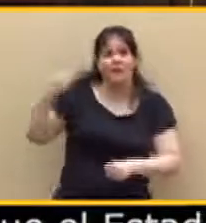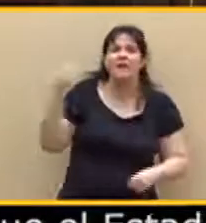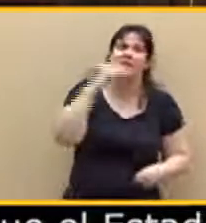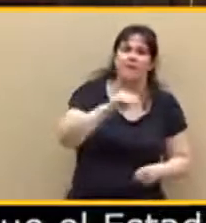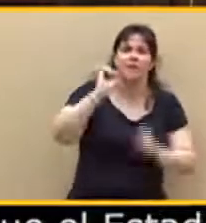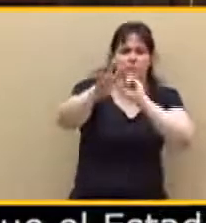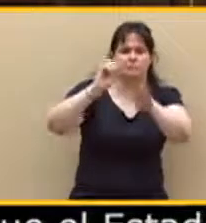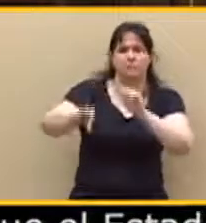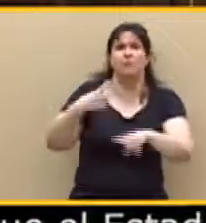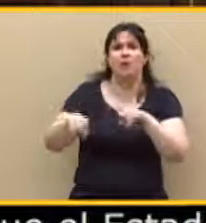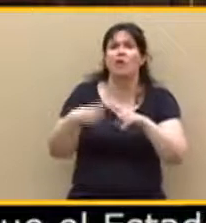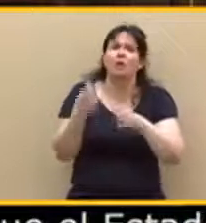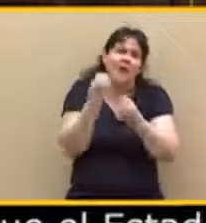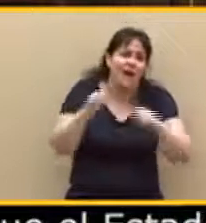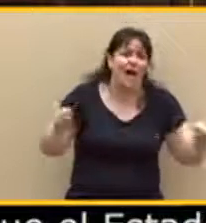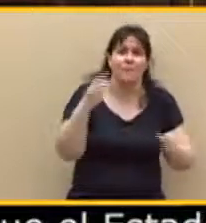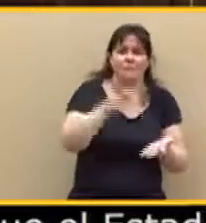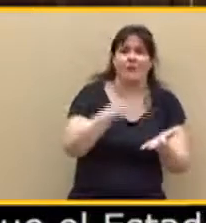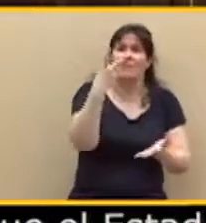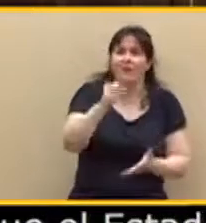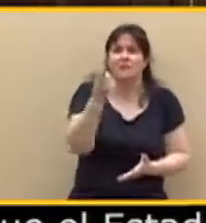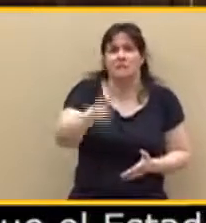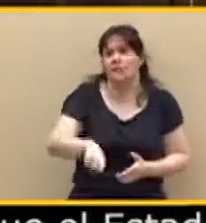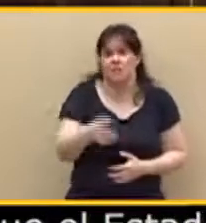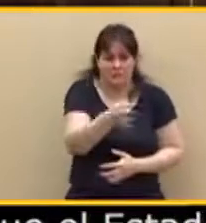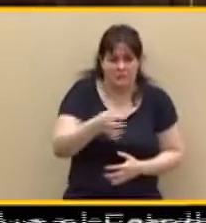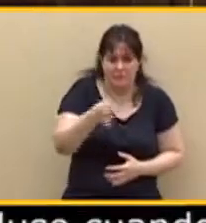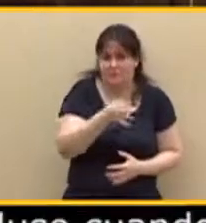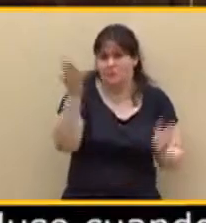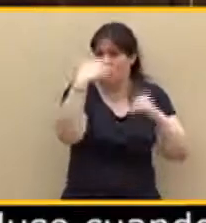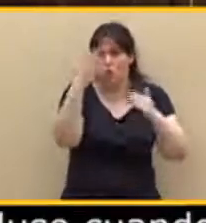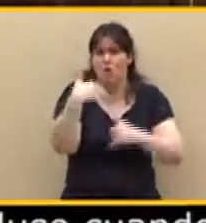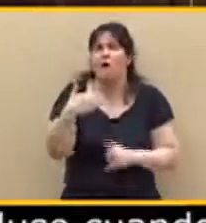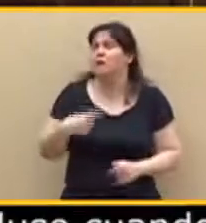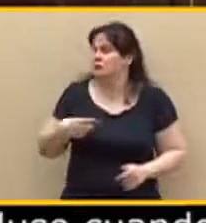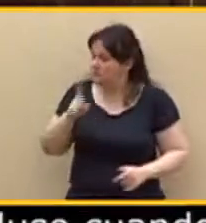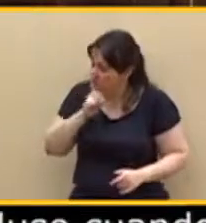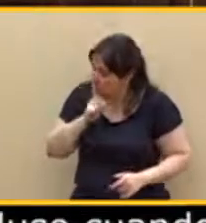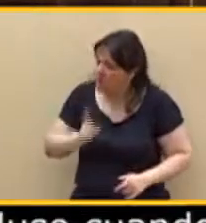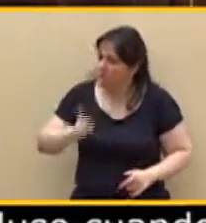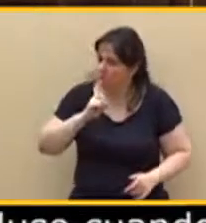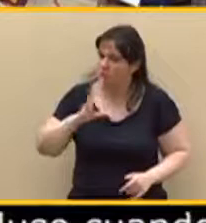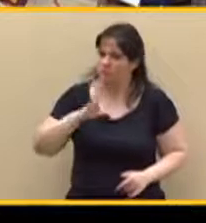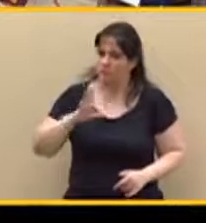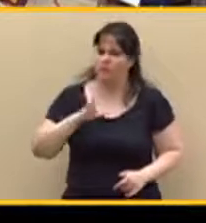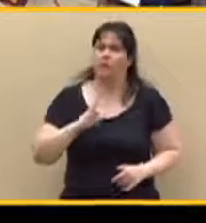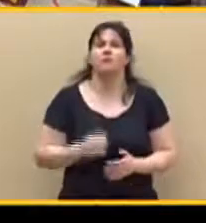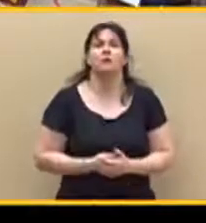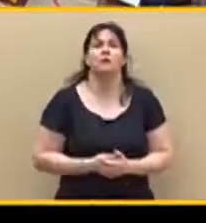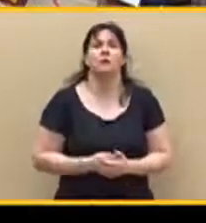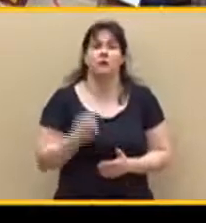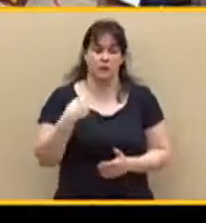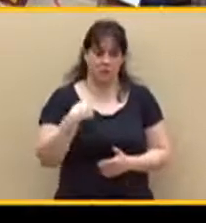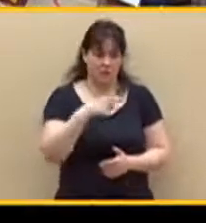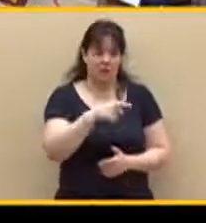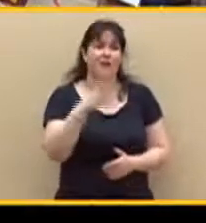hay un duro el día 20 de cada mes. Silencio, que llevan, silencio, por favor. Que llevan y traen las mujeres